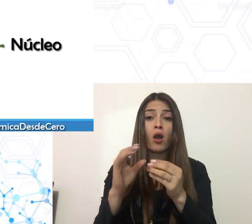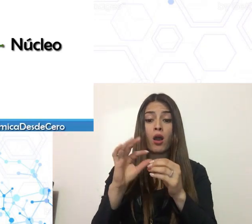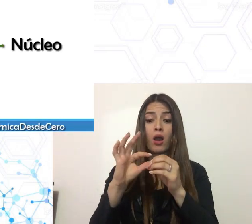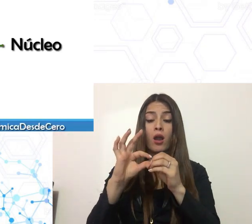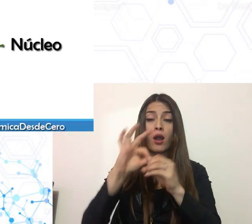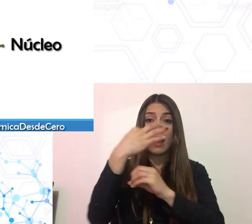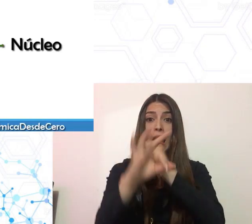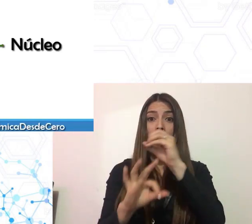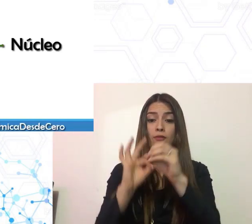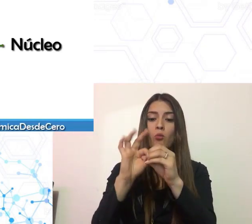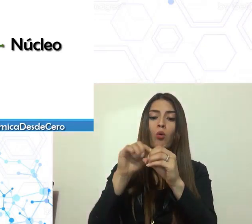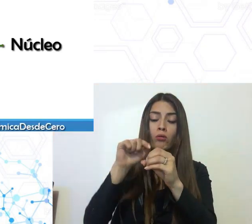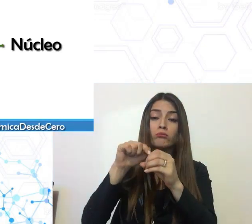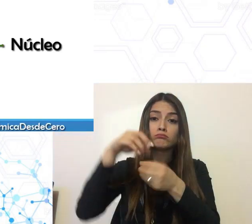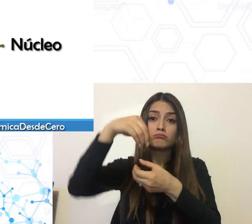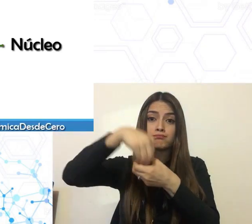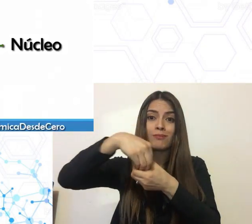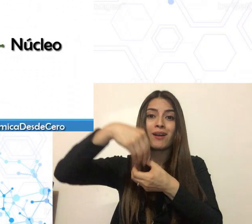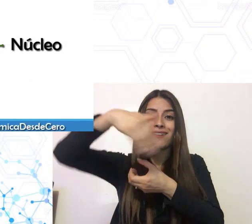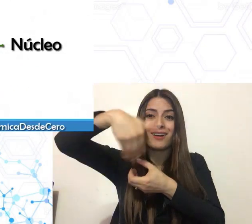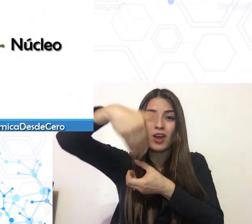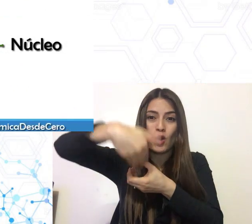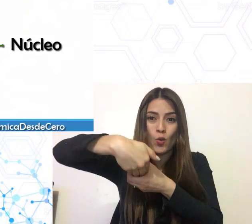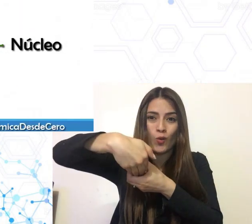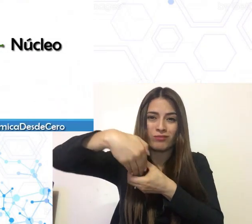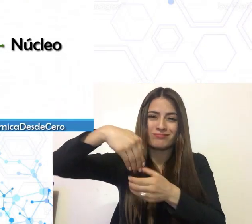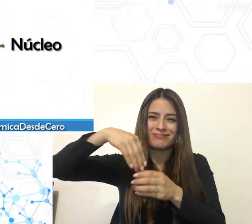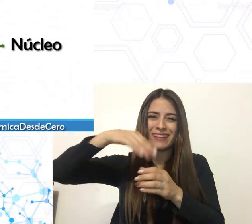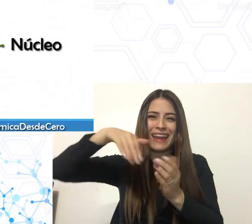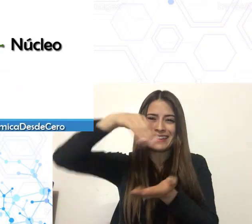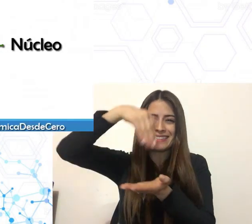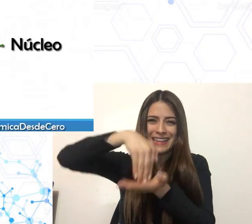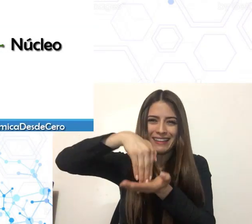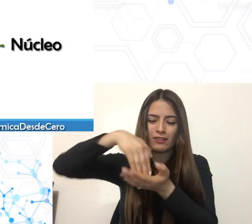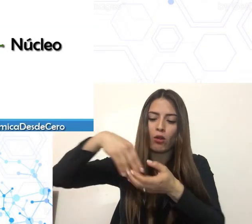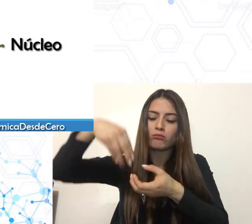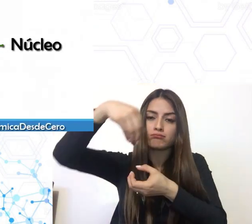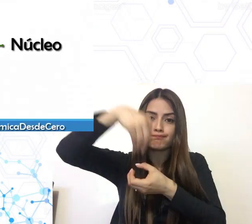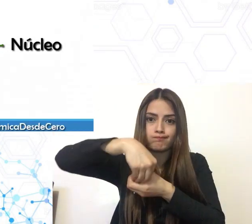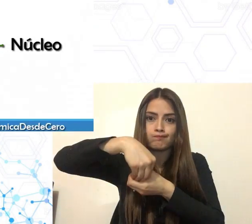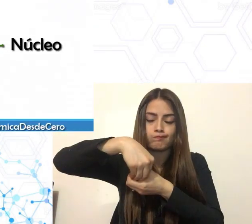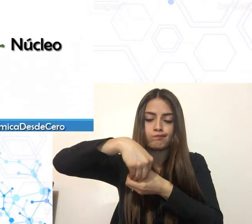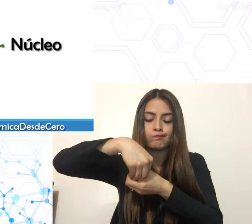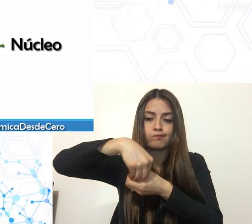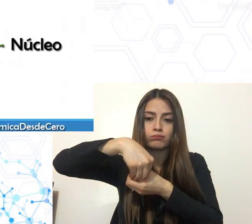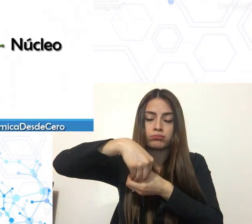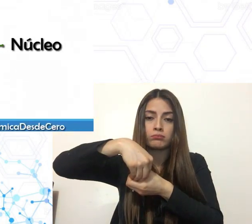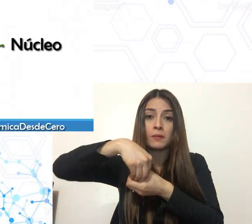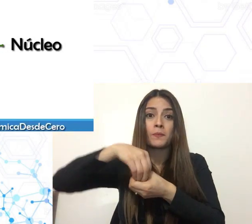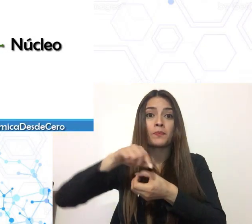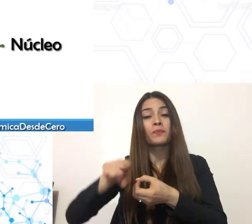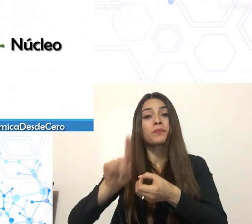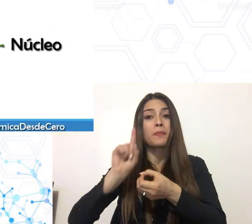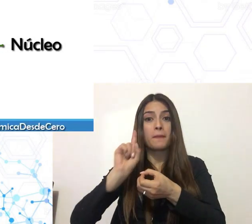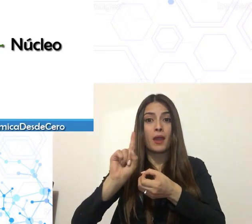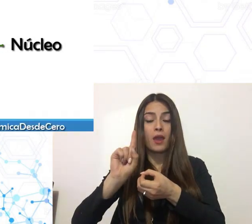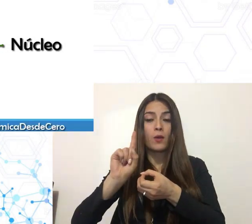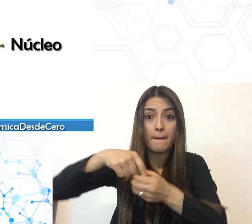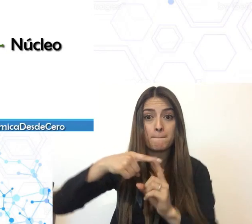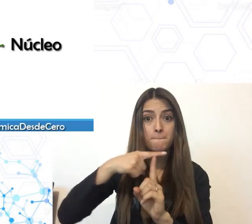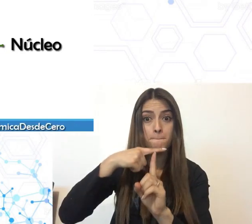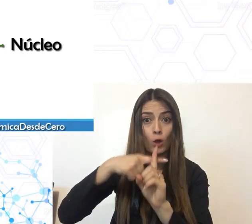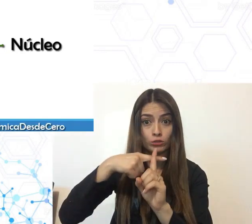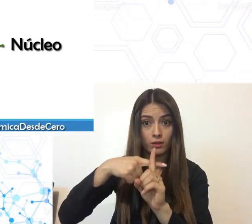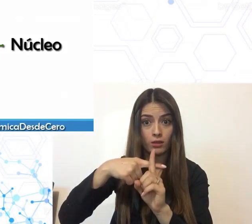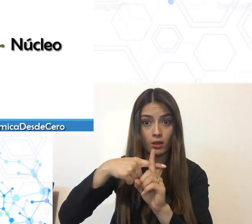en órbitas alrededor del núcleo con una naturaleza negativa. De tal manera que Rutherford es quien nos